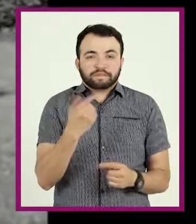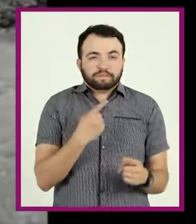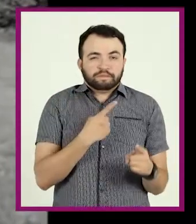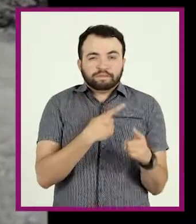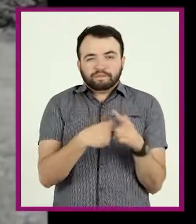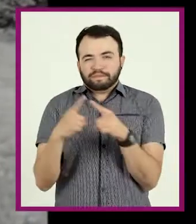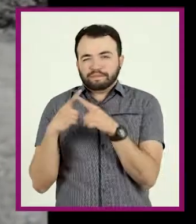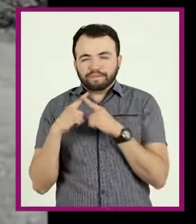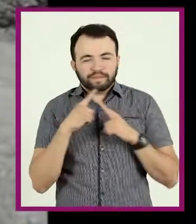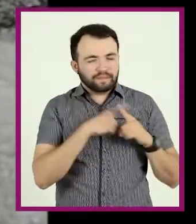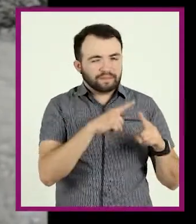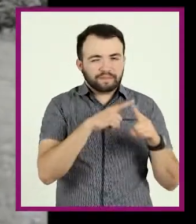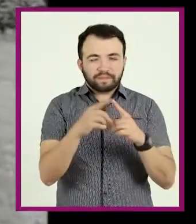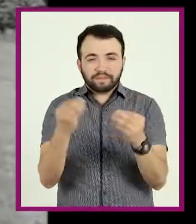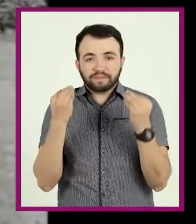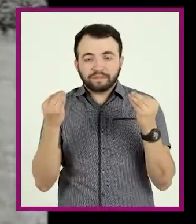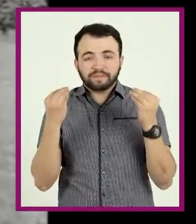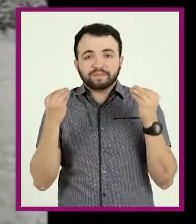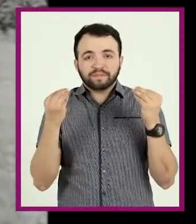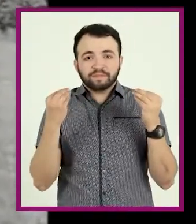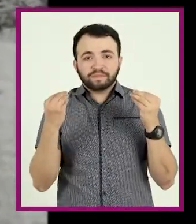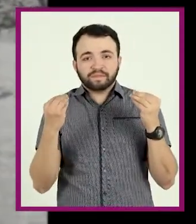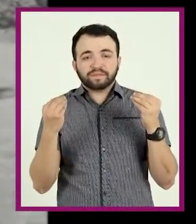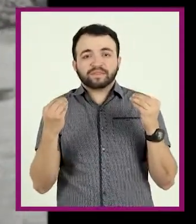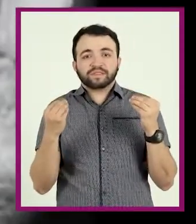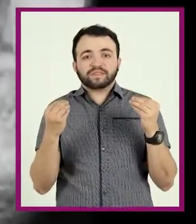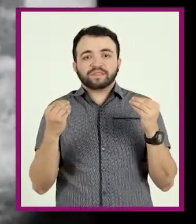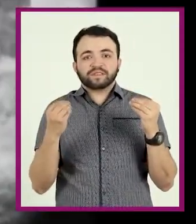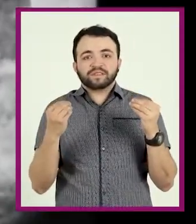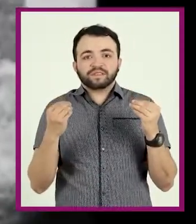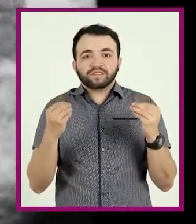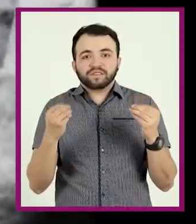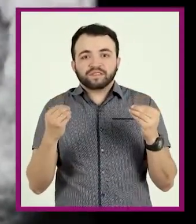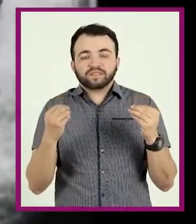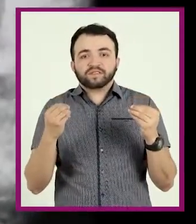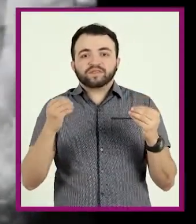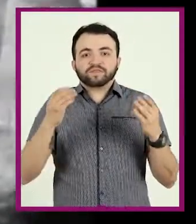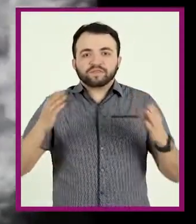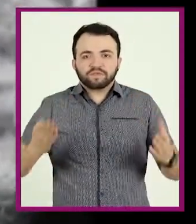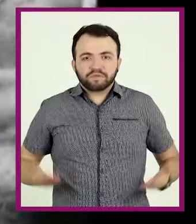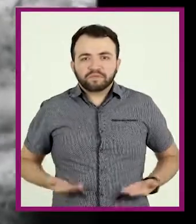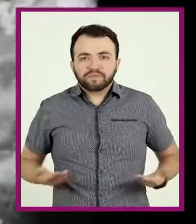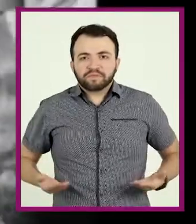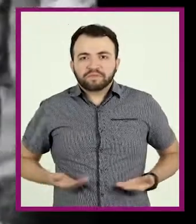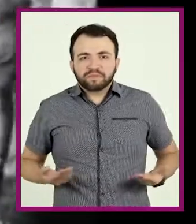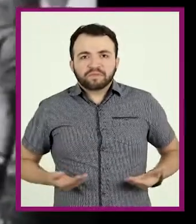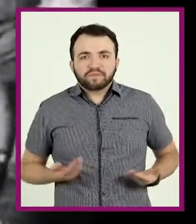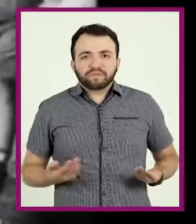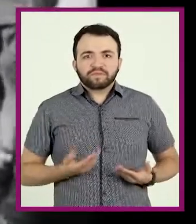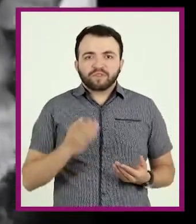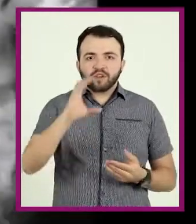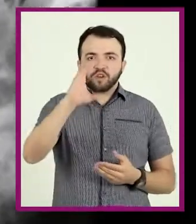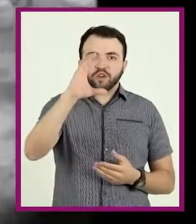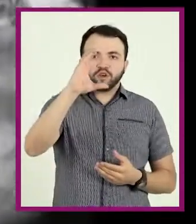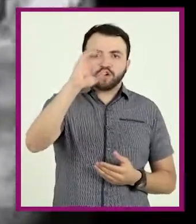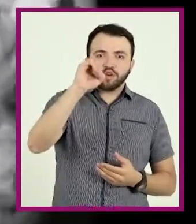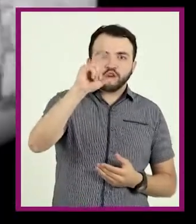y una diversidad de danzas agrupadas bajo el término kolo u oro, según la región.